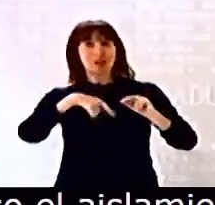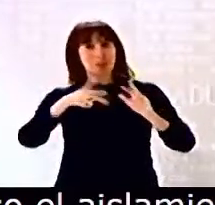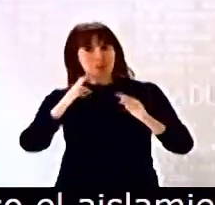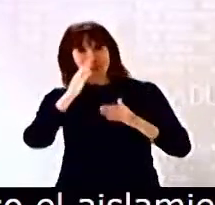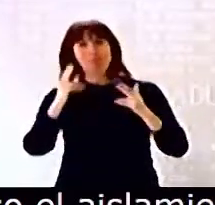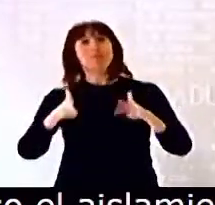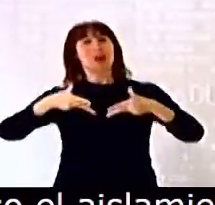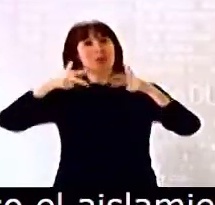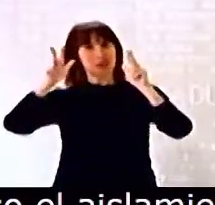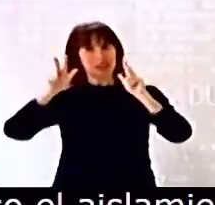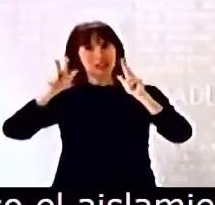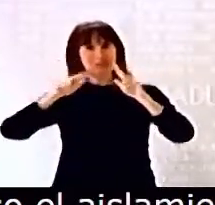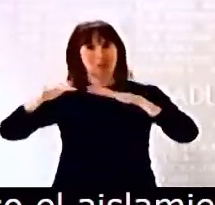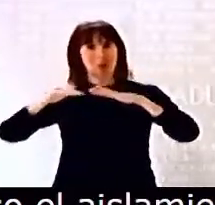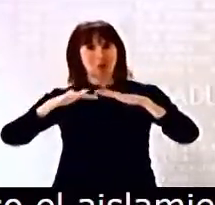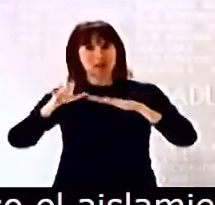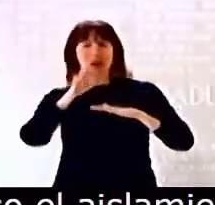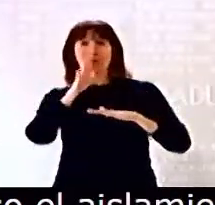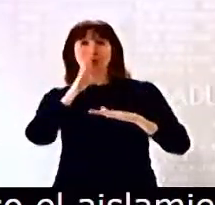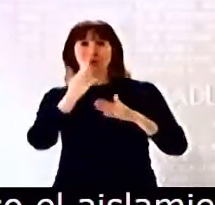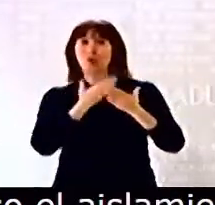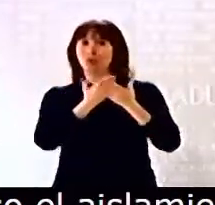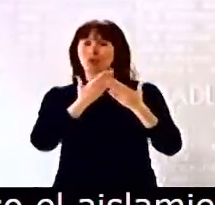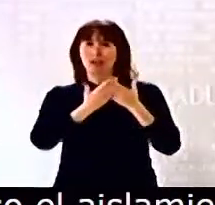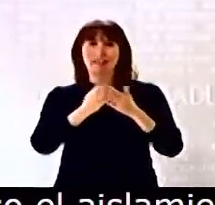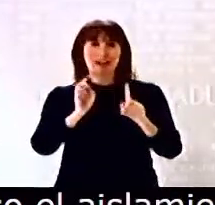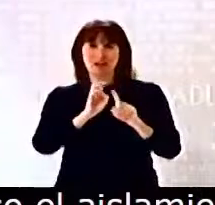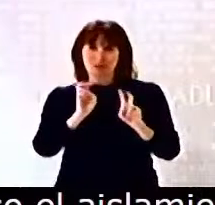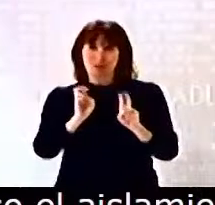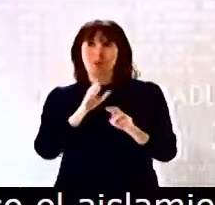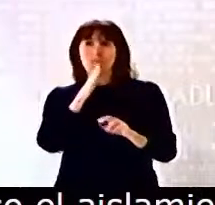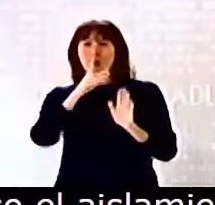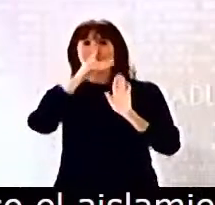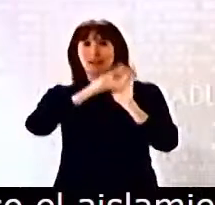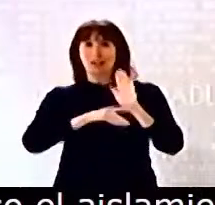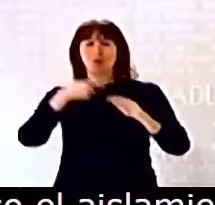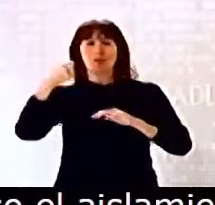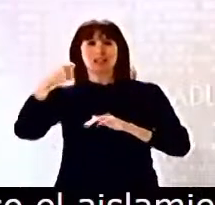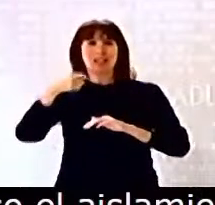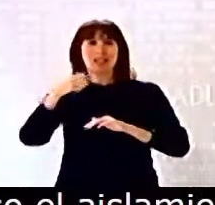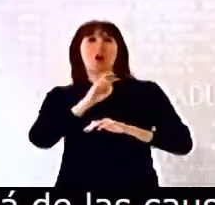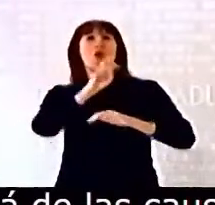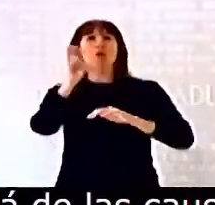allá de las causas que ya está justificada por el decreto del presidente.